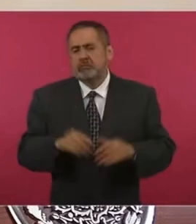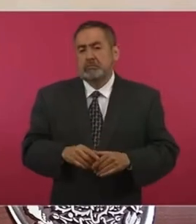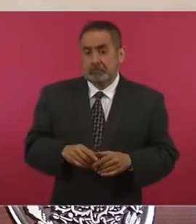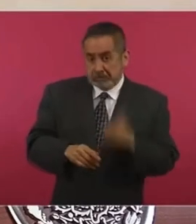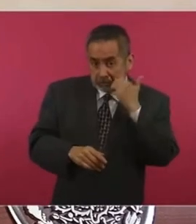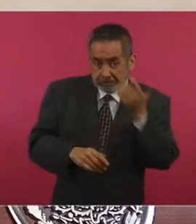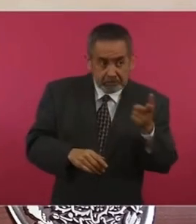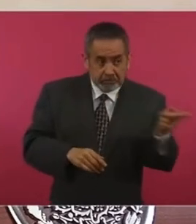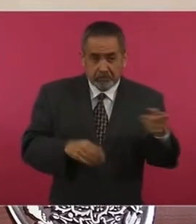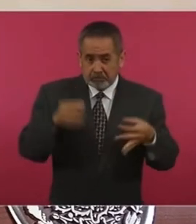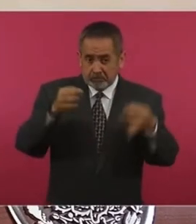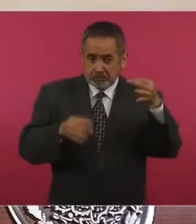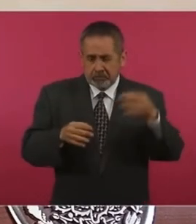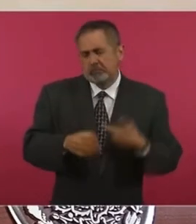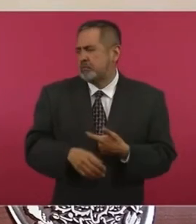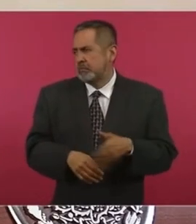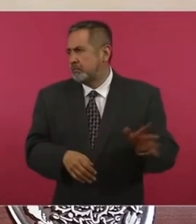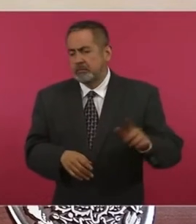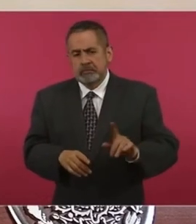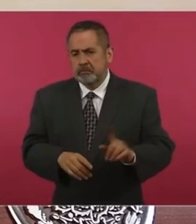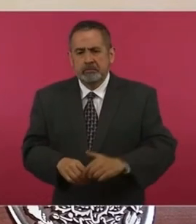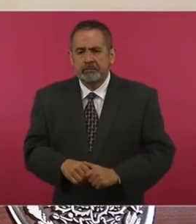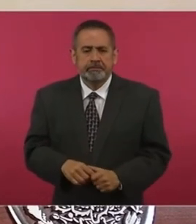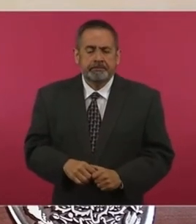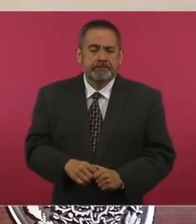del tribunal,